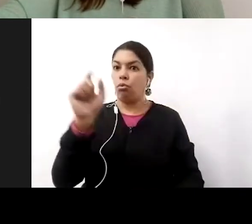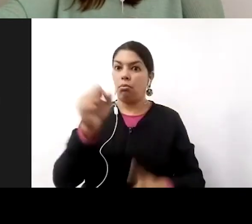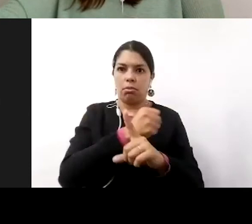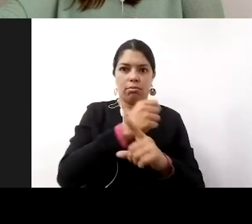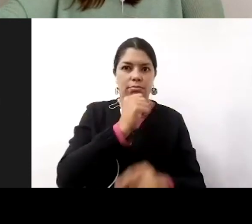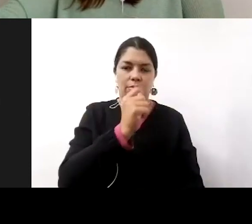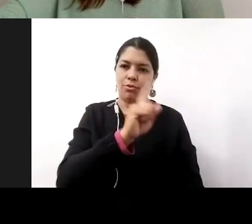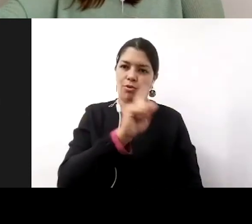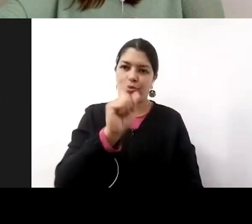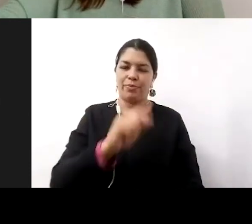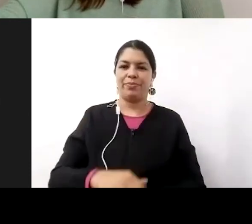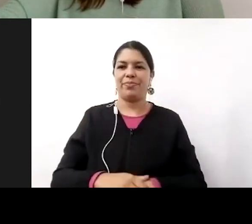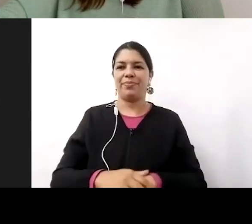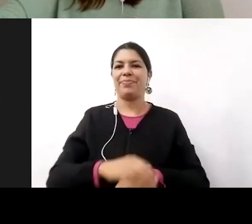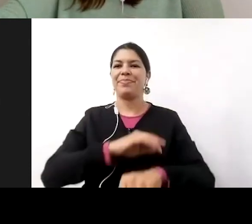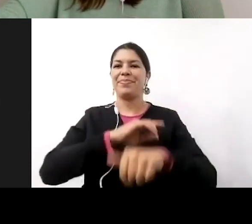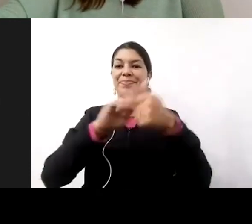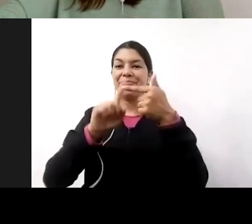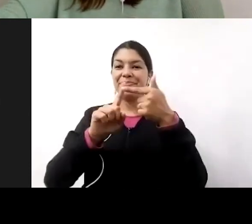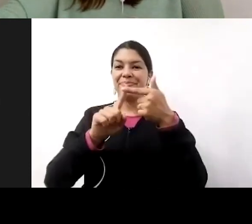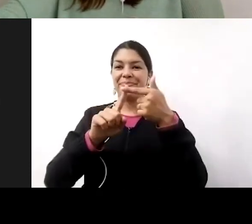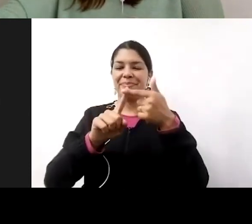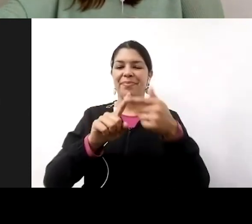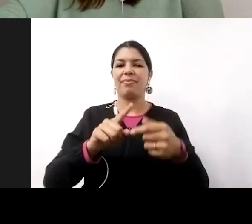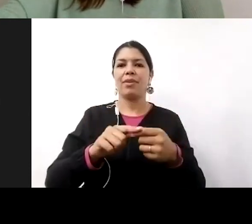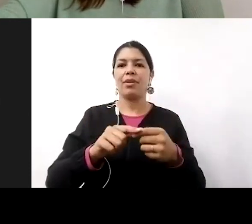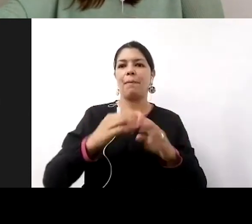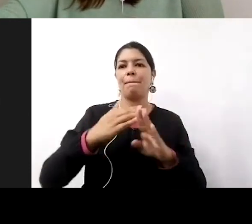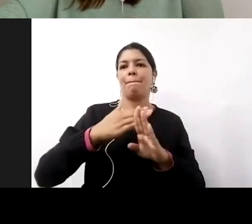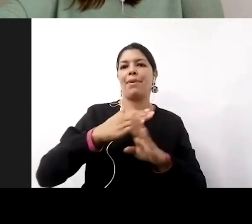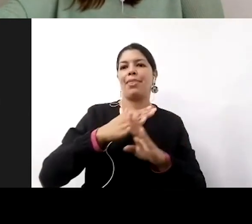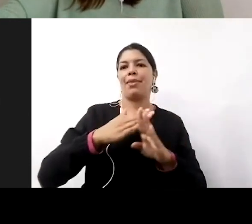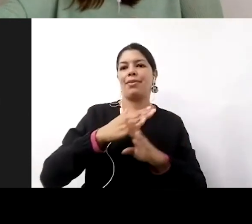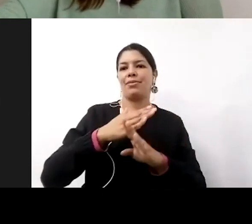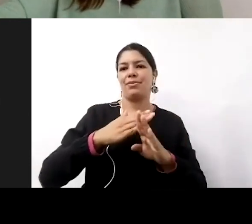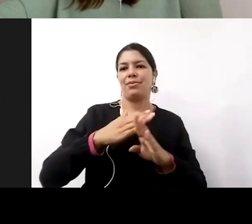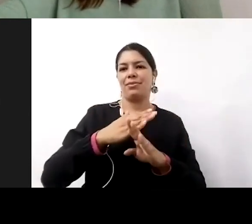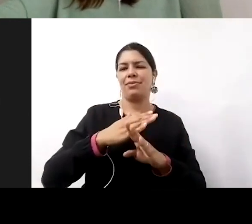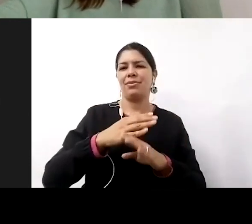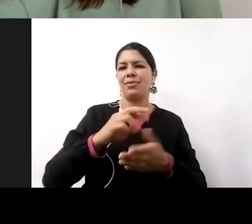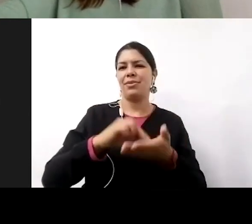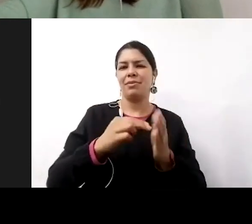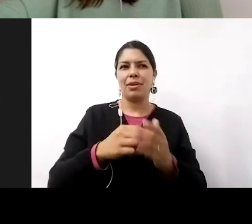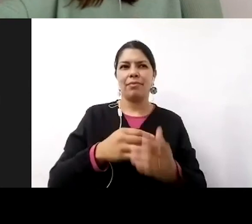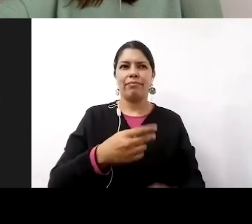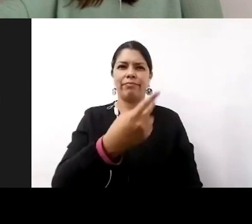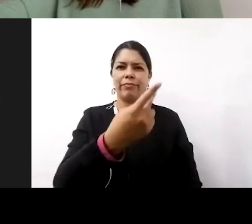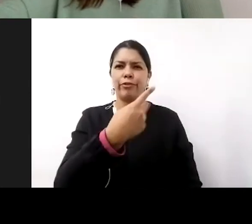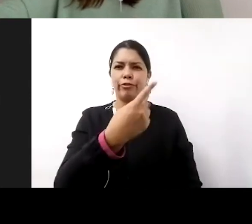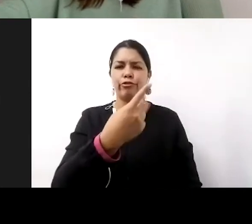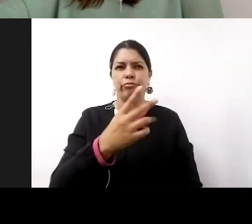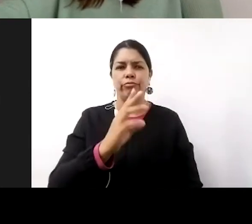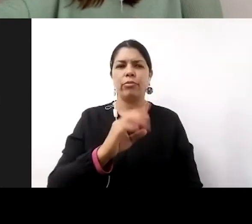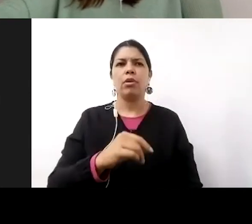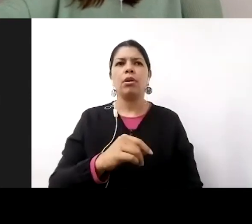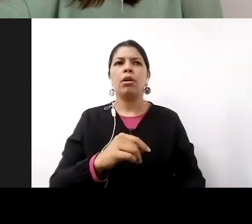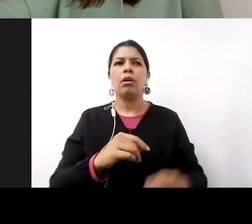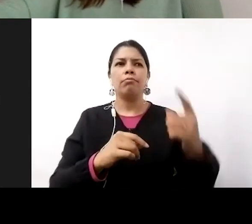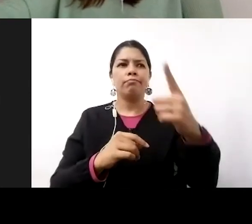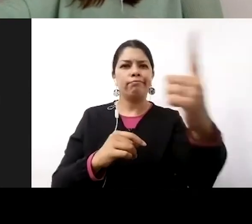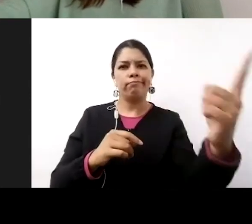Continuamos con la mediación. Aquí una persona o grupo que hacen parte del conflicto ayudan a las partes a llegar a un acuerdo